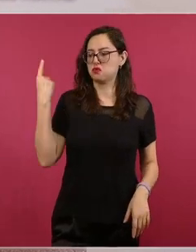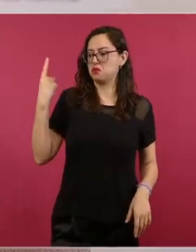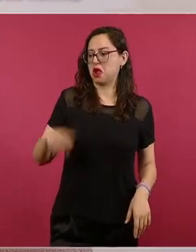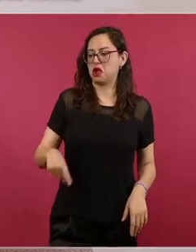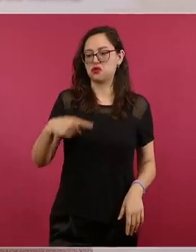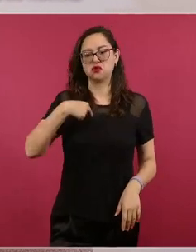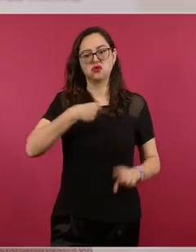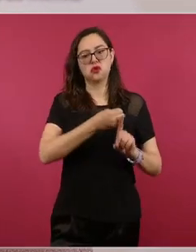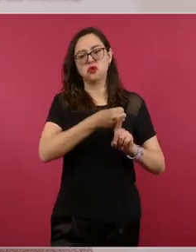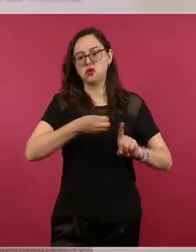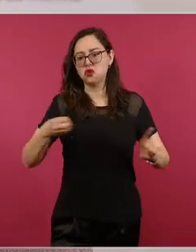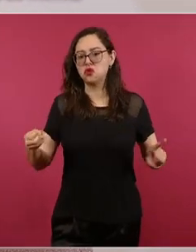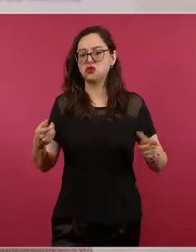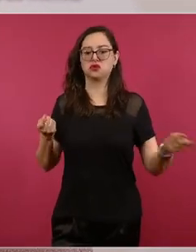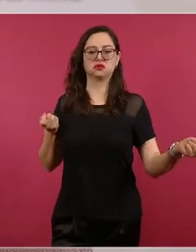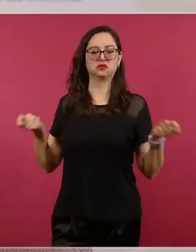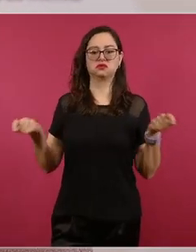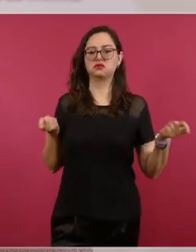Vamos